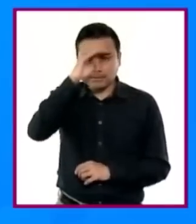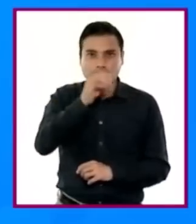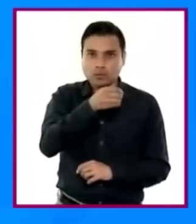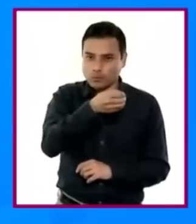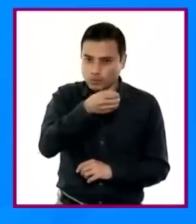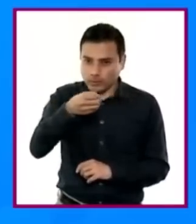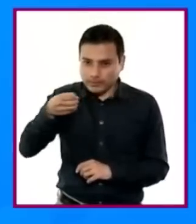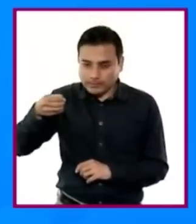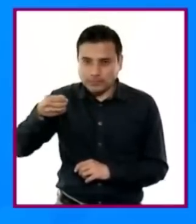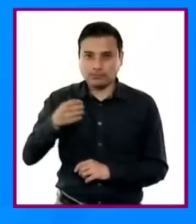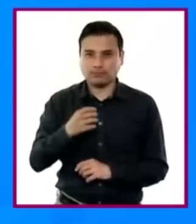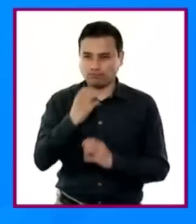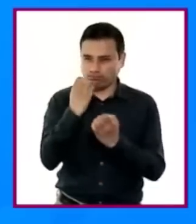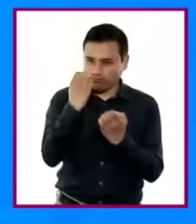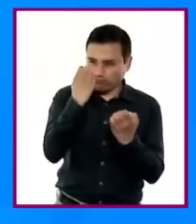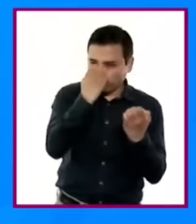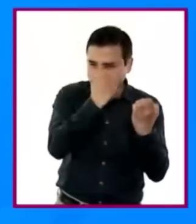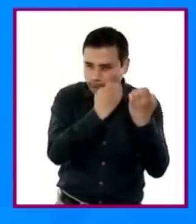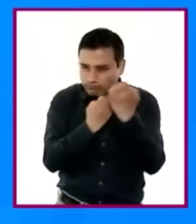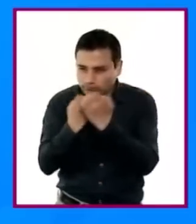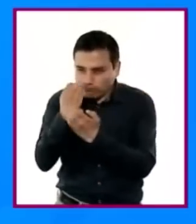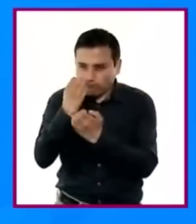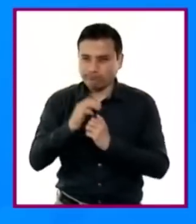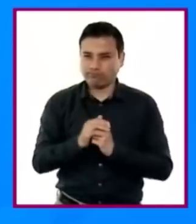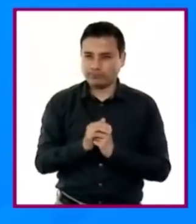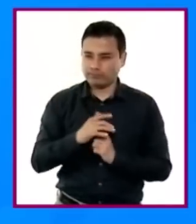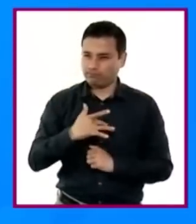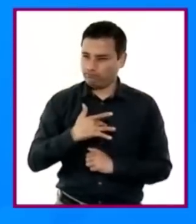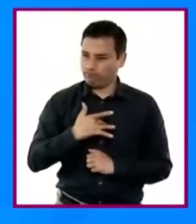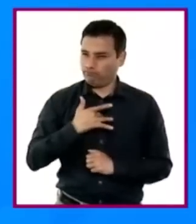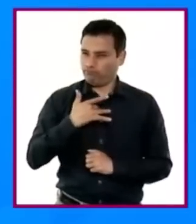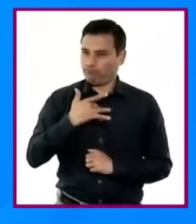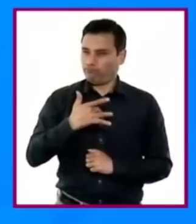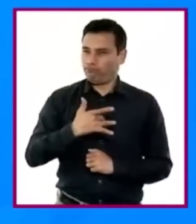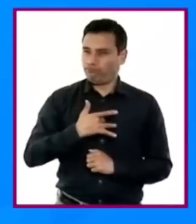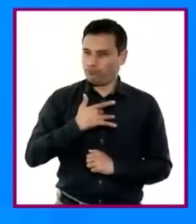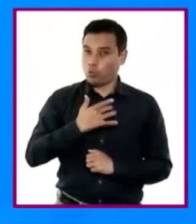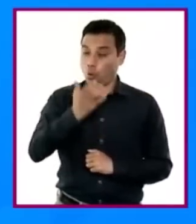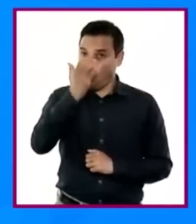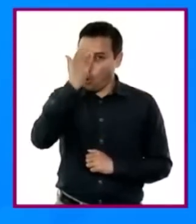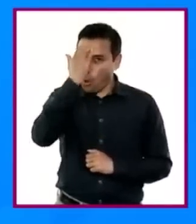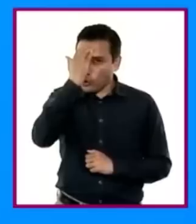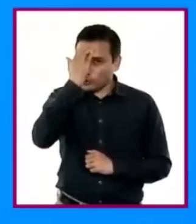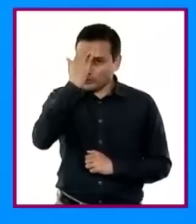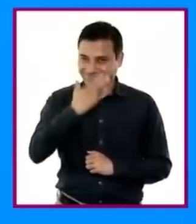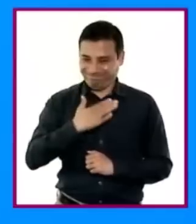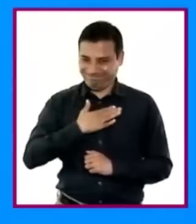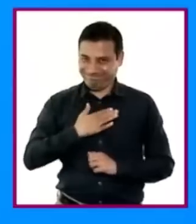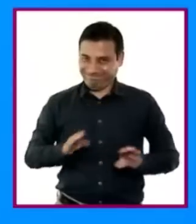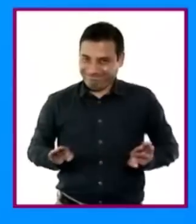y más reflexivo sobre el conocimiento de Sí y de su entorno